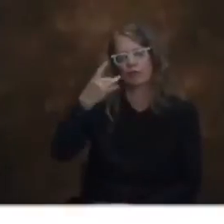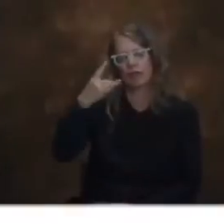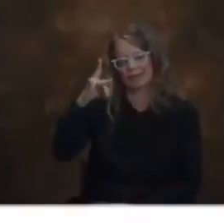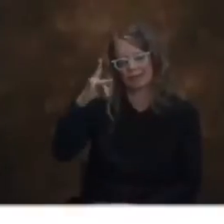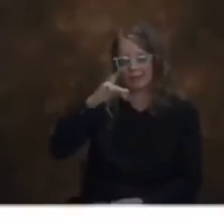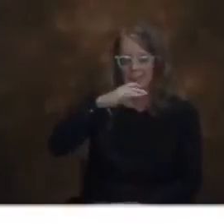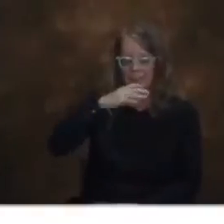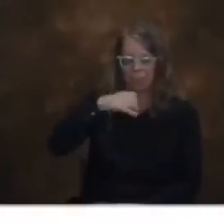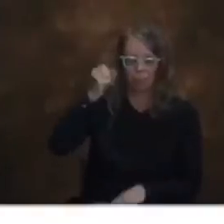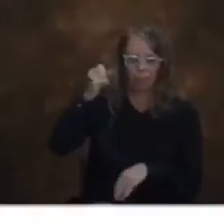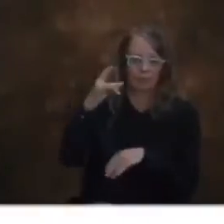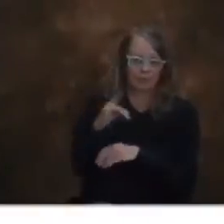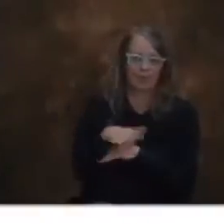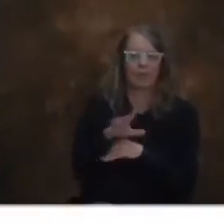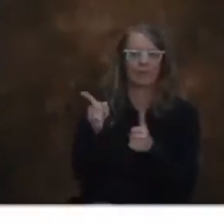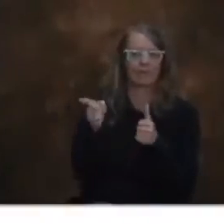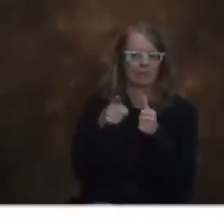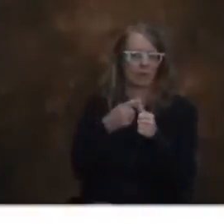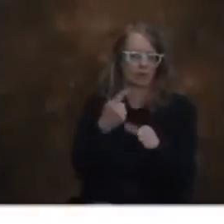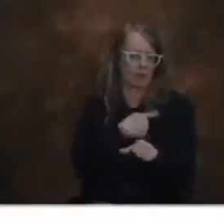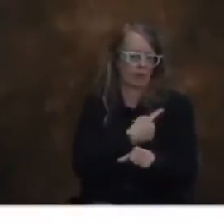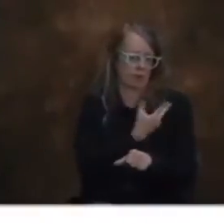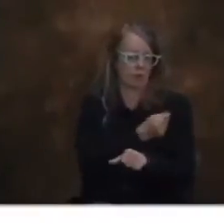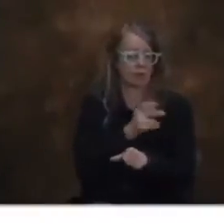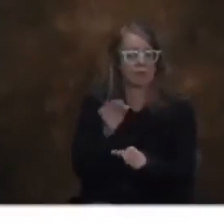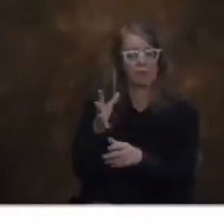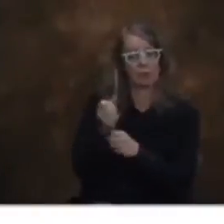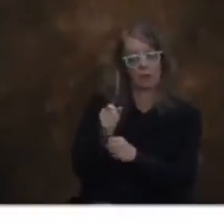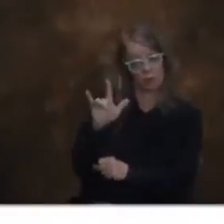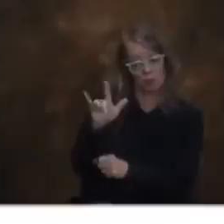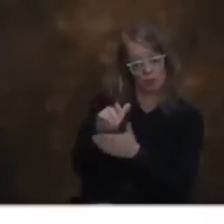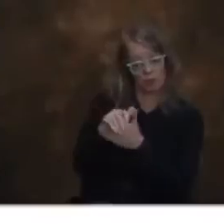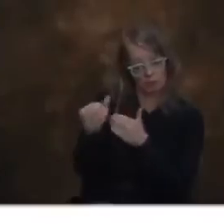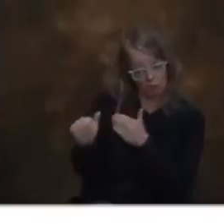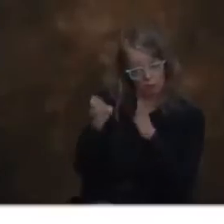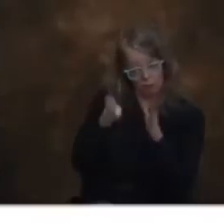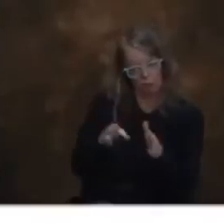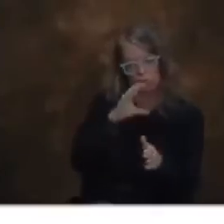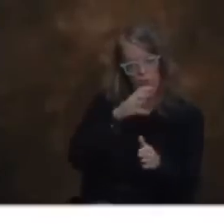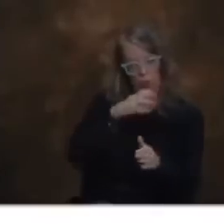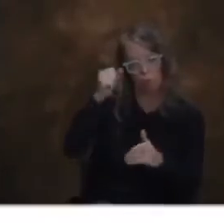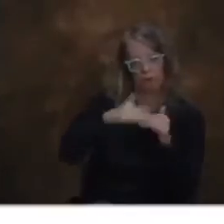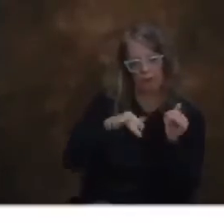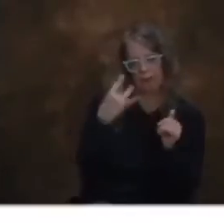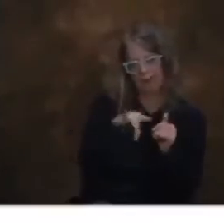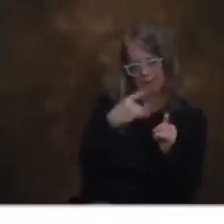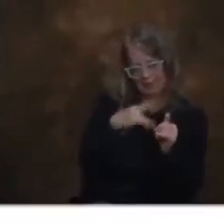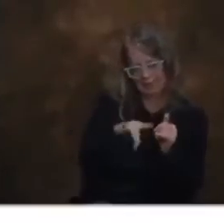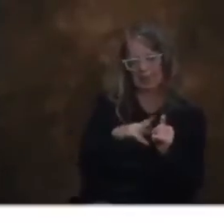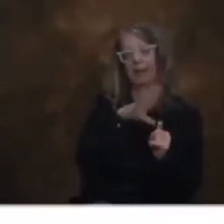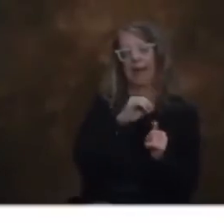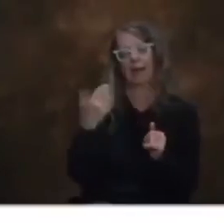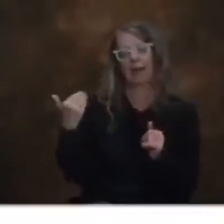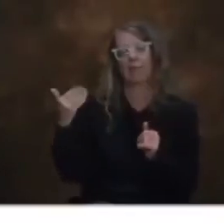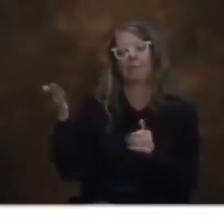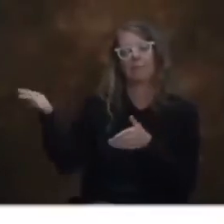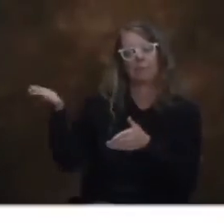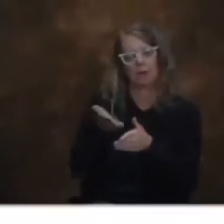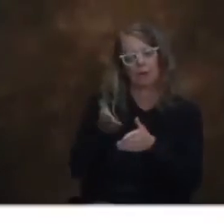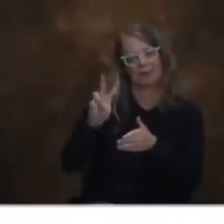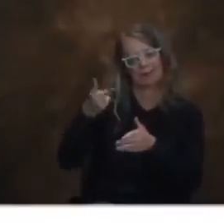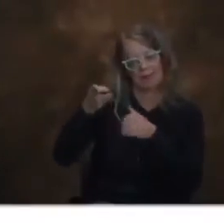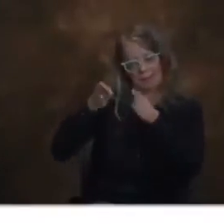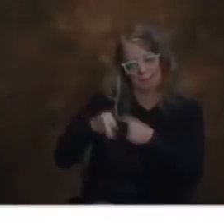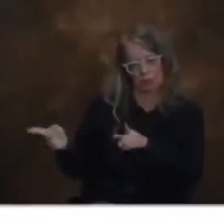primera dosis para recibir la tarjeta de regalo de 25 dólares la persona debe tener 18 años o más y traer a una persona que está